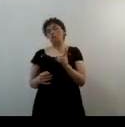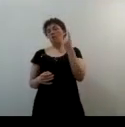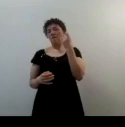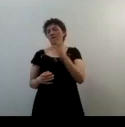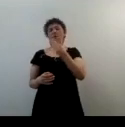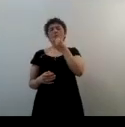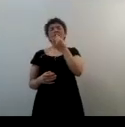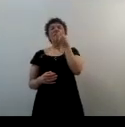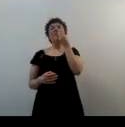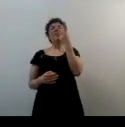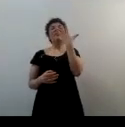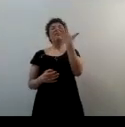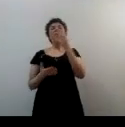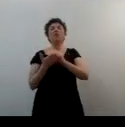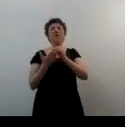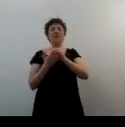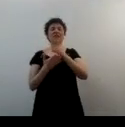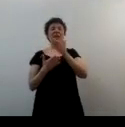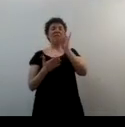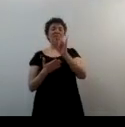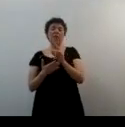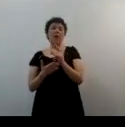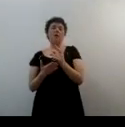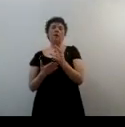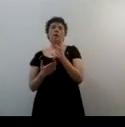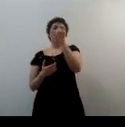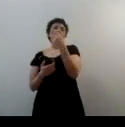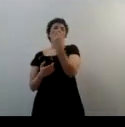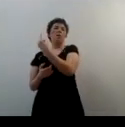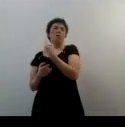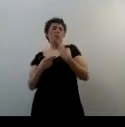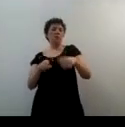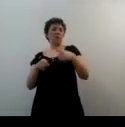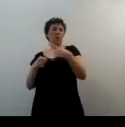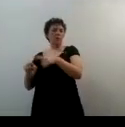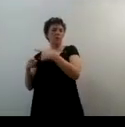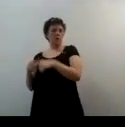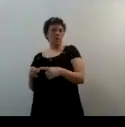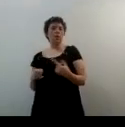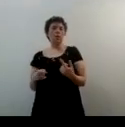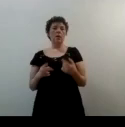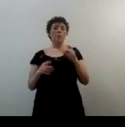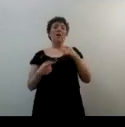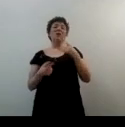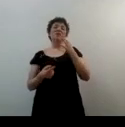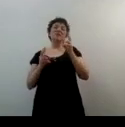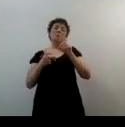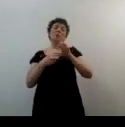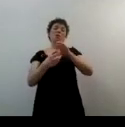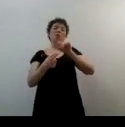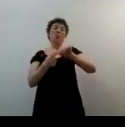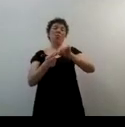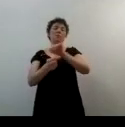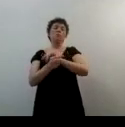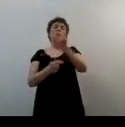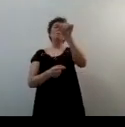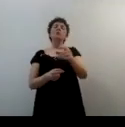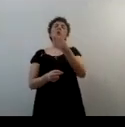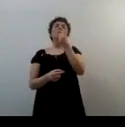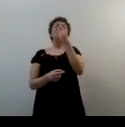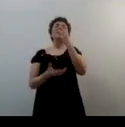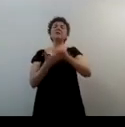igual, cada persona es un mundo y de hecho a nivel glucémico más todavía. Entonces, una persona puede hacer 3 tomas al día y no le pasa